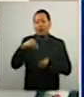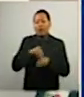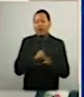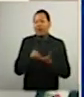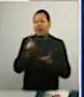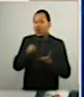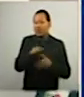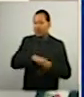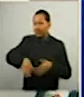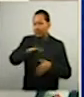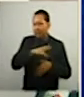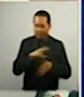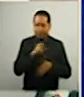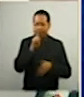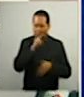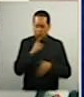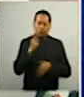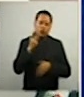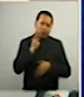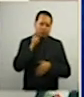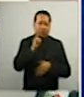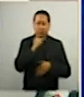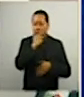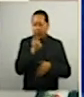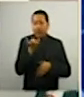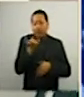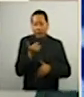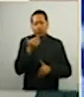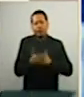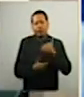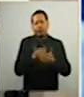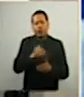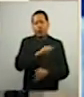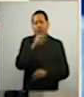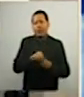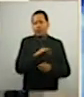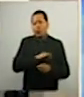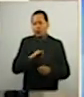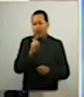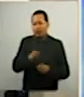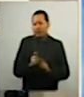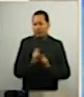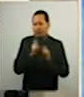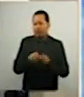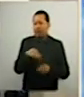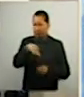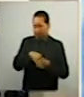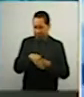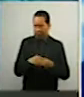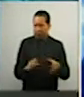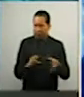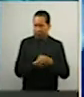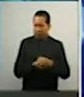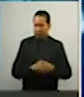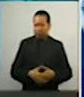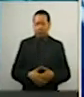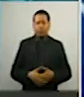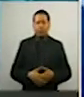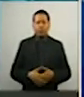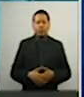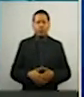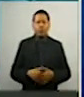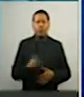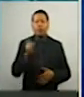senadores en la elección del 2018. ¿Por qué empiezo por esto? Porque ¿por qué se puso esa regla de que no